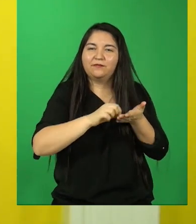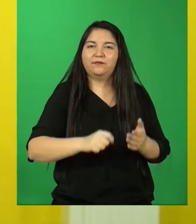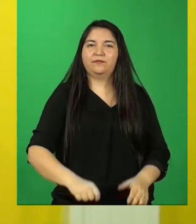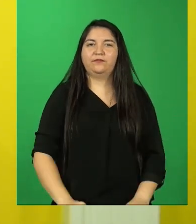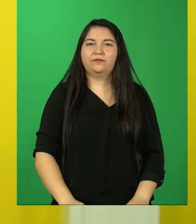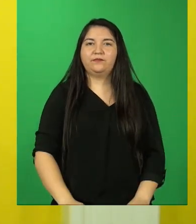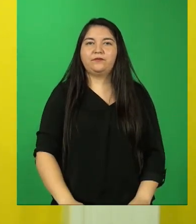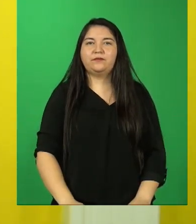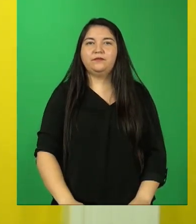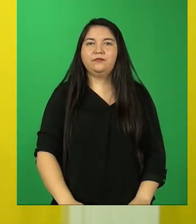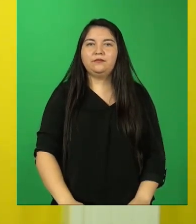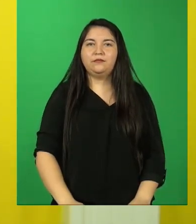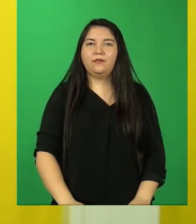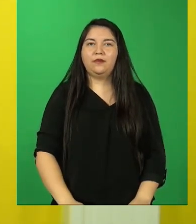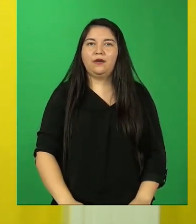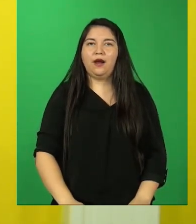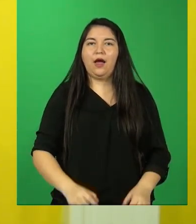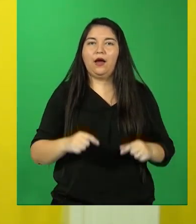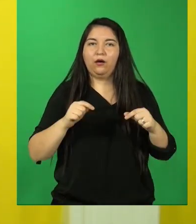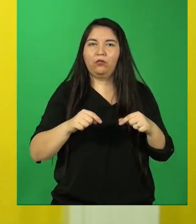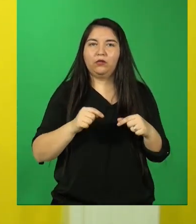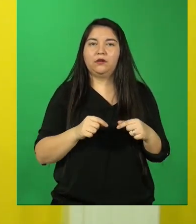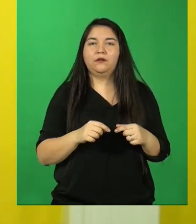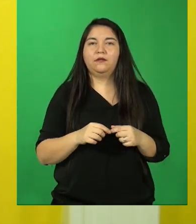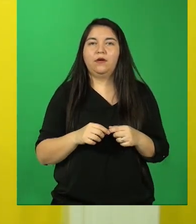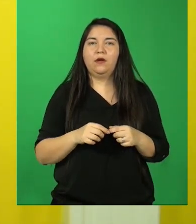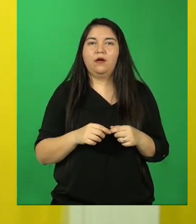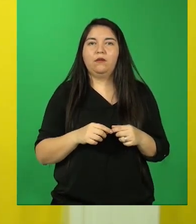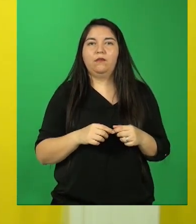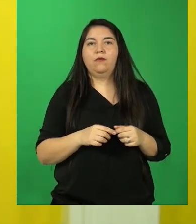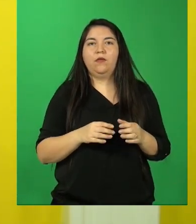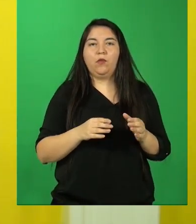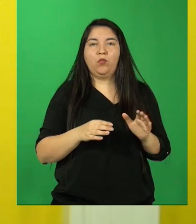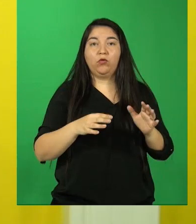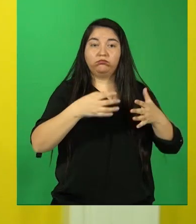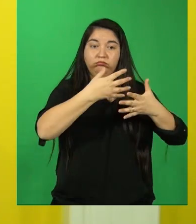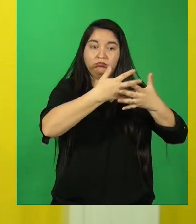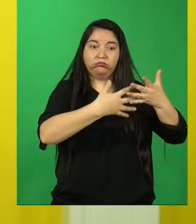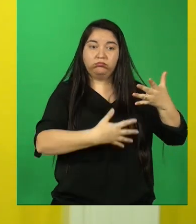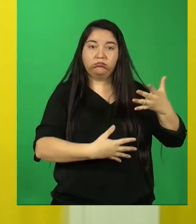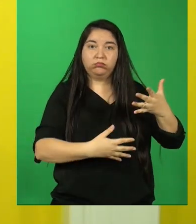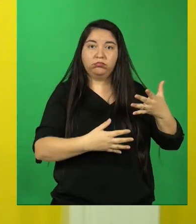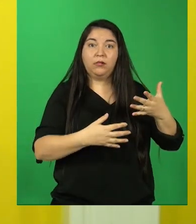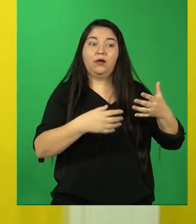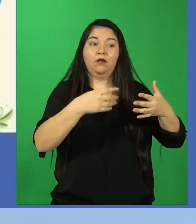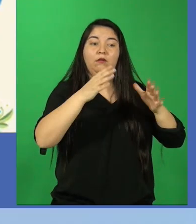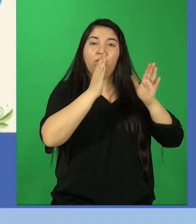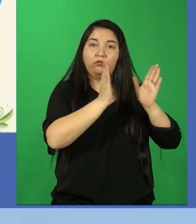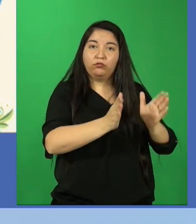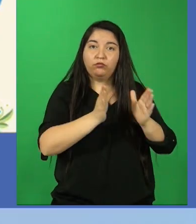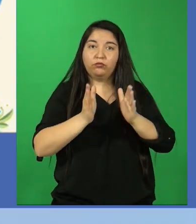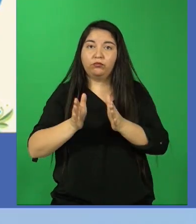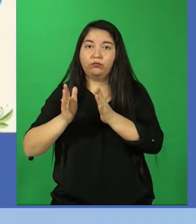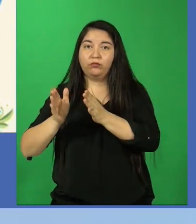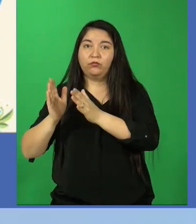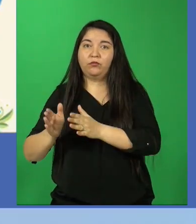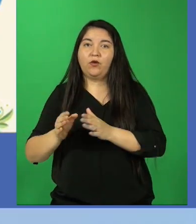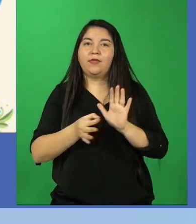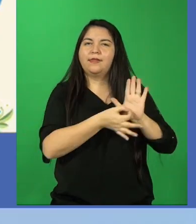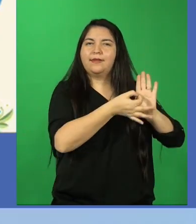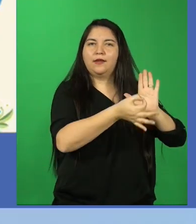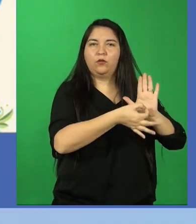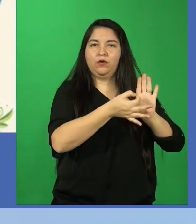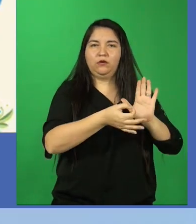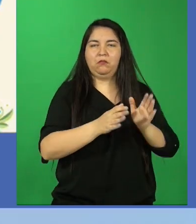Vamos ahora a la secuencia o a la estructura que debe tener un cuento cuando lo creamos